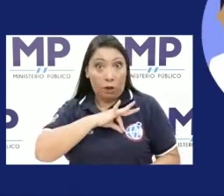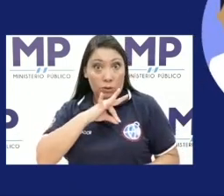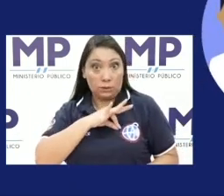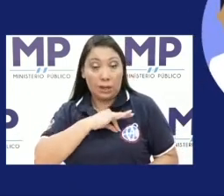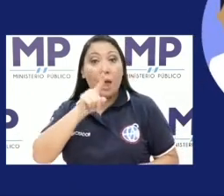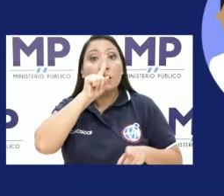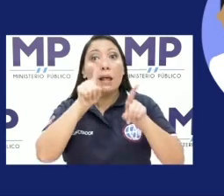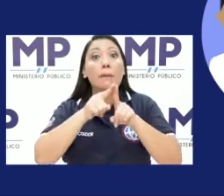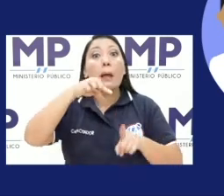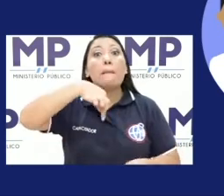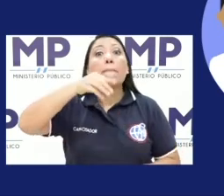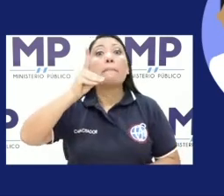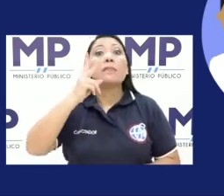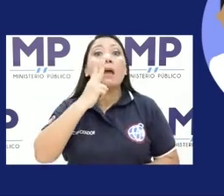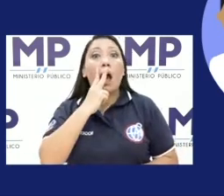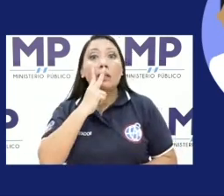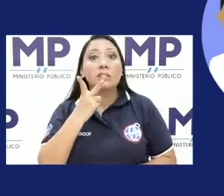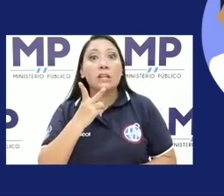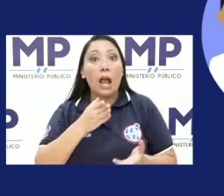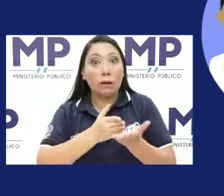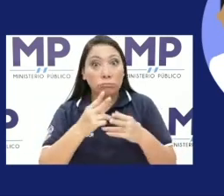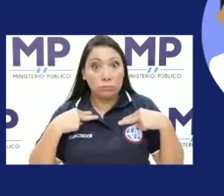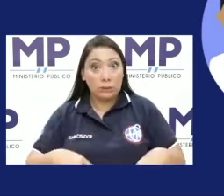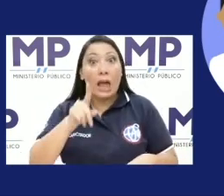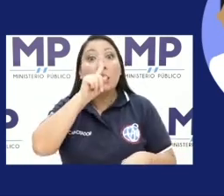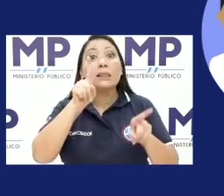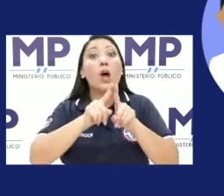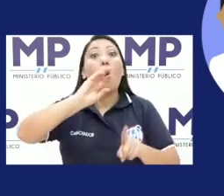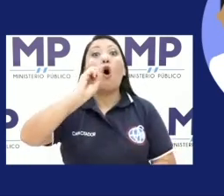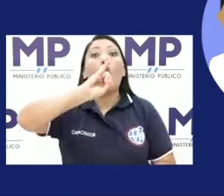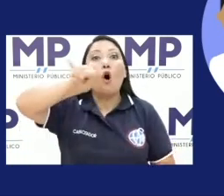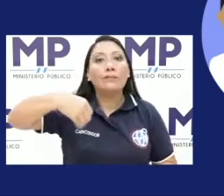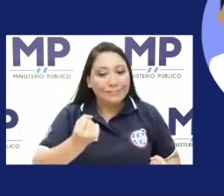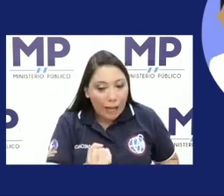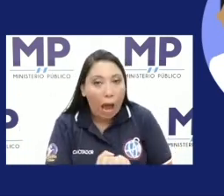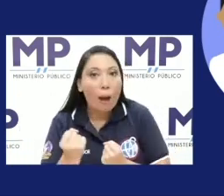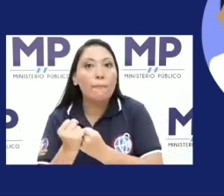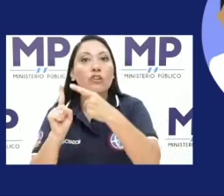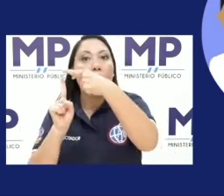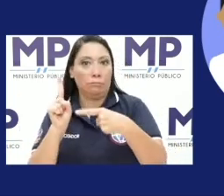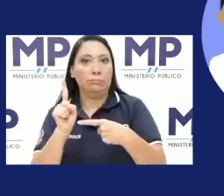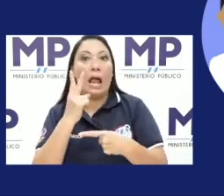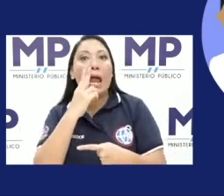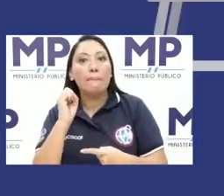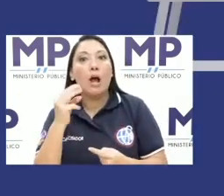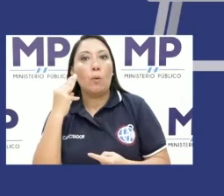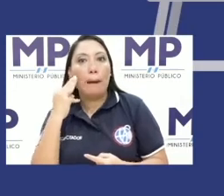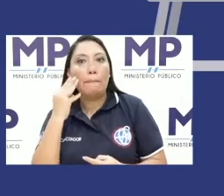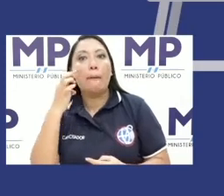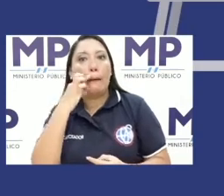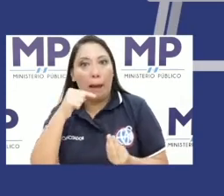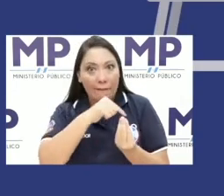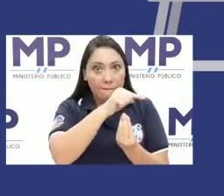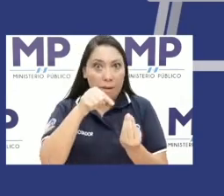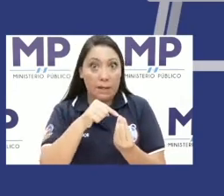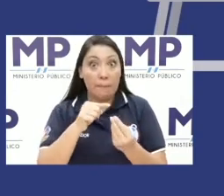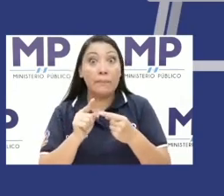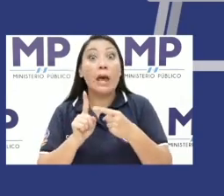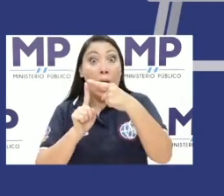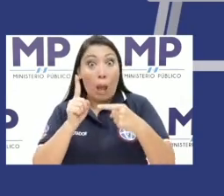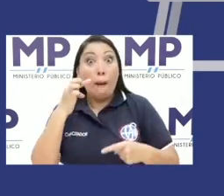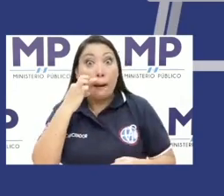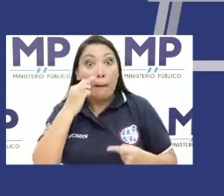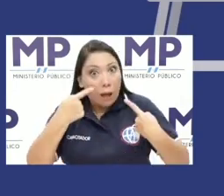de la Nación, shukuhe ri Organismo Judicial, she topan rukriya Fernando, shukuhe riralshik. Riutatria